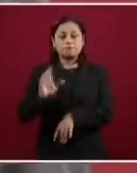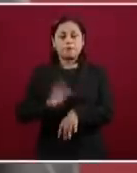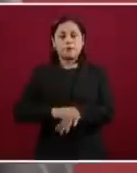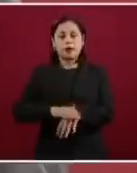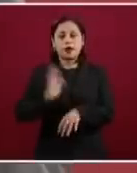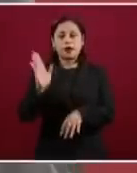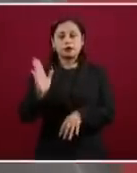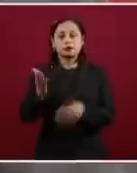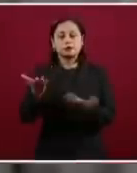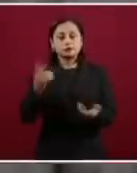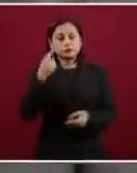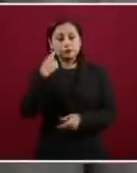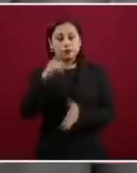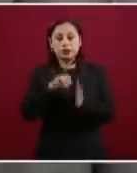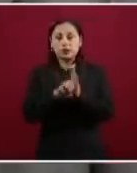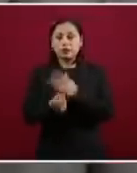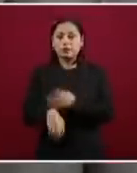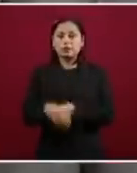La leche.